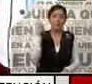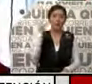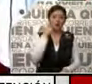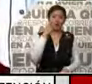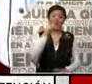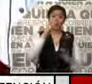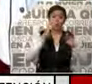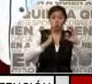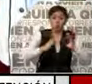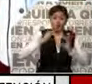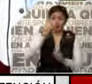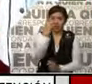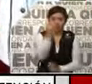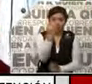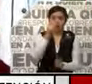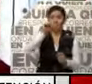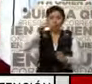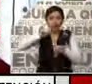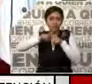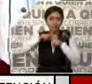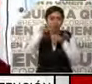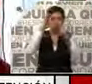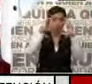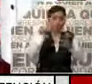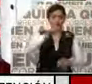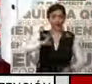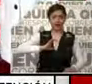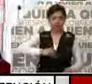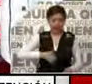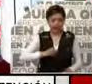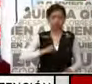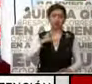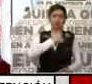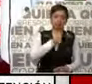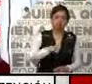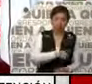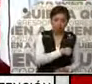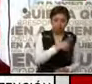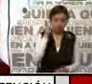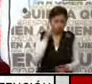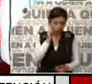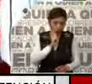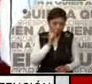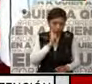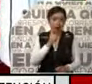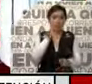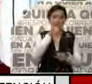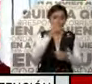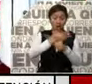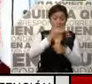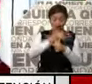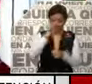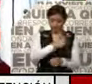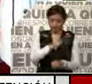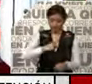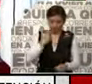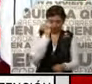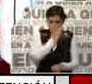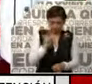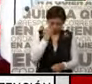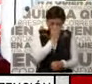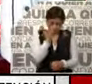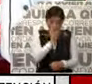prevenir, sobre todo en cáncer de mama, que hay que estar prevenidas y hay que hacerse los estudios. Ahorita a Virginia ya se le detectó. Me imagino, Virginia, que está